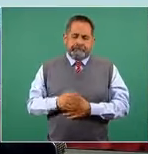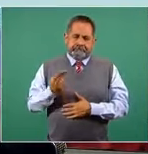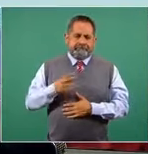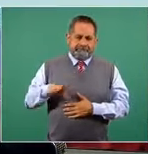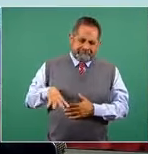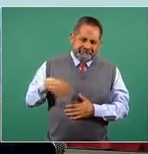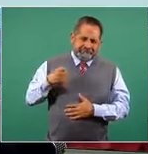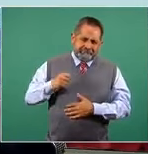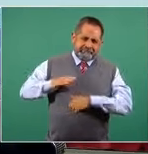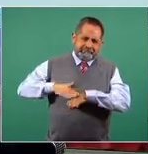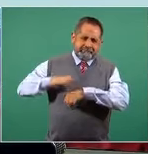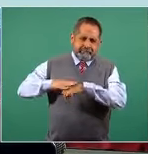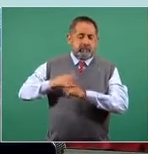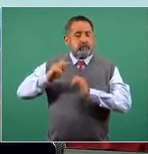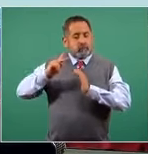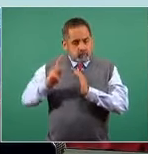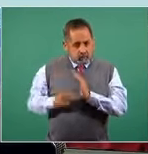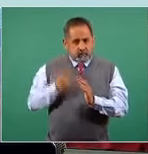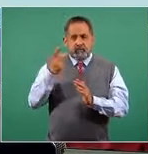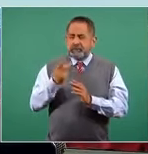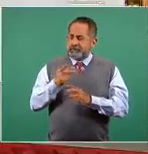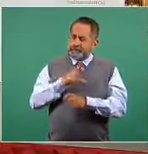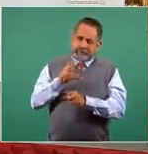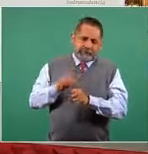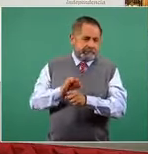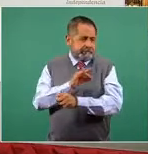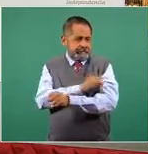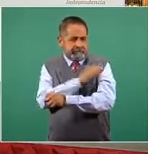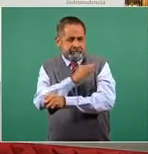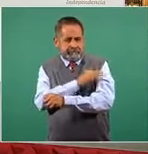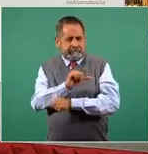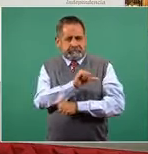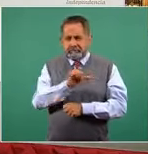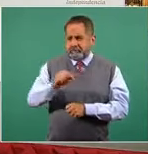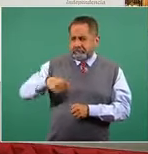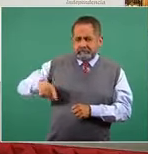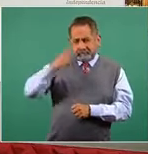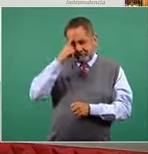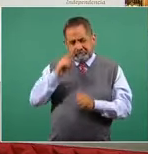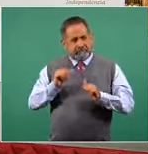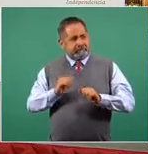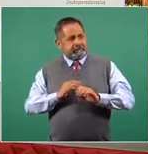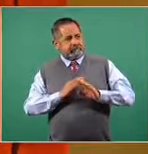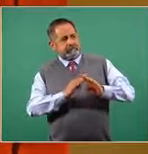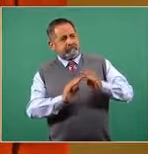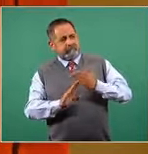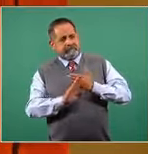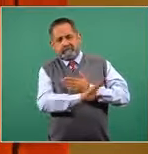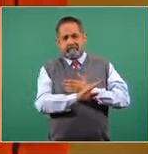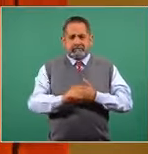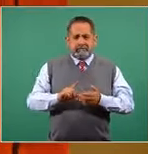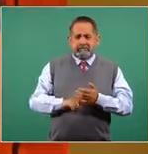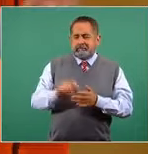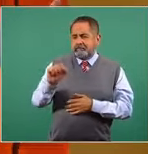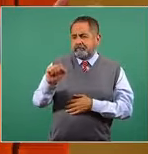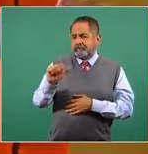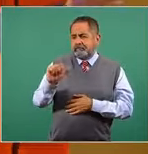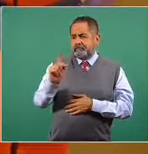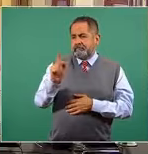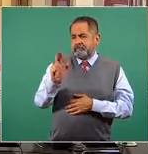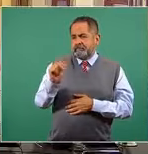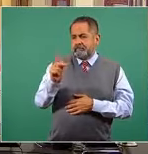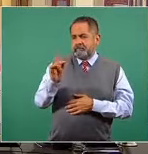adicional por recuperar la cobertura de vacunación, de protección contra el sarampión. Y eso es